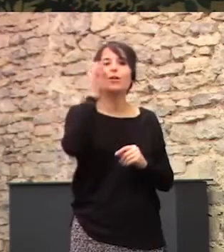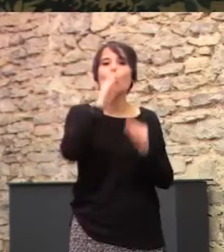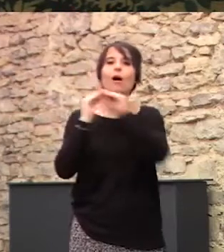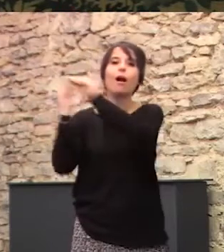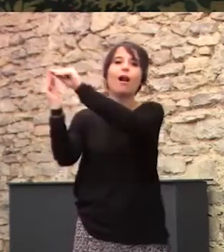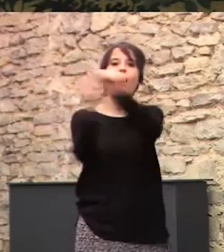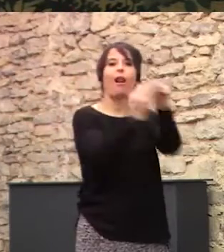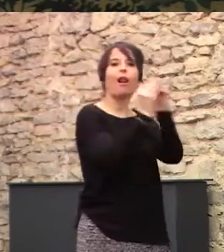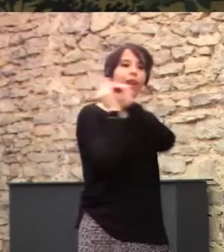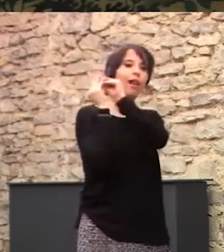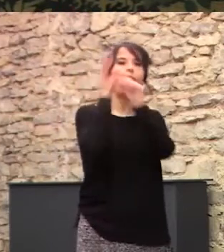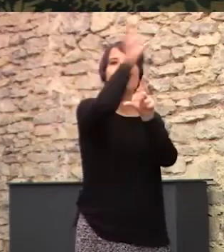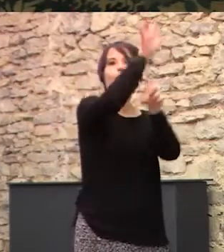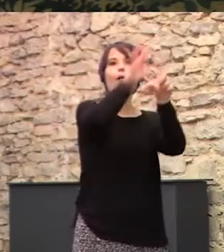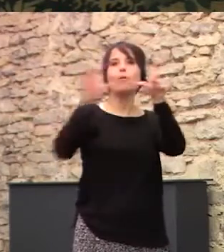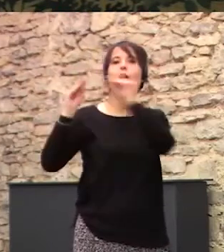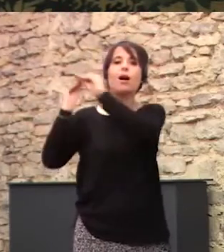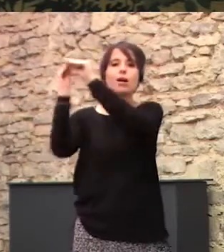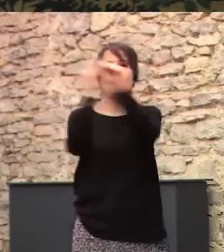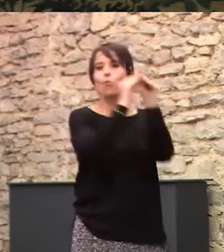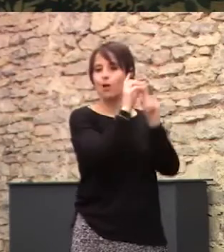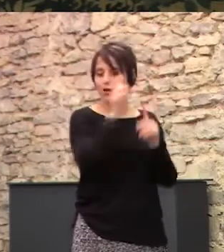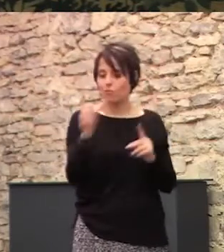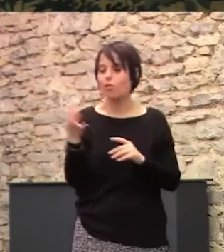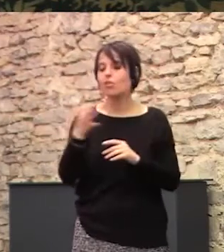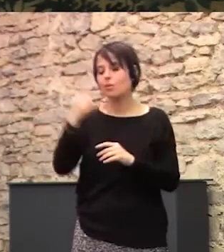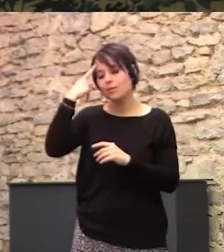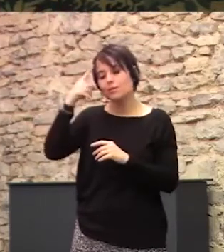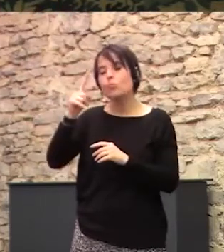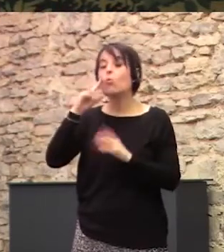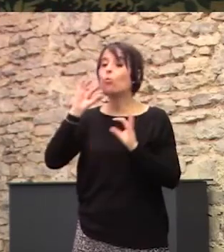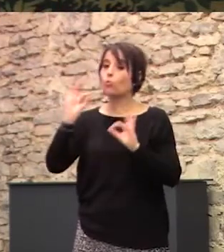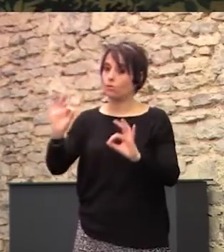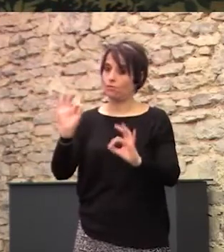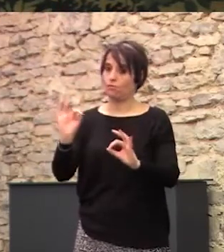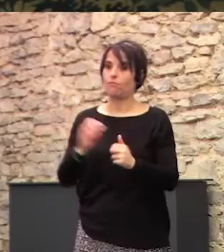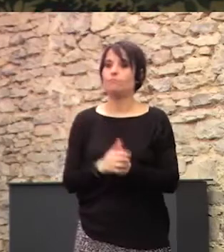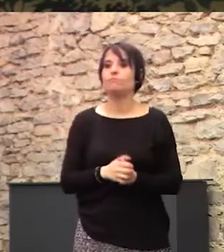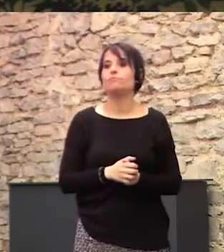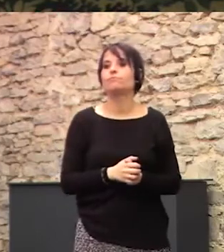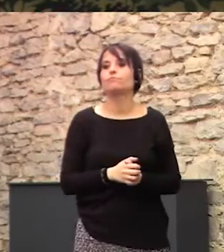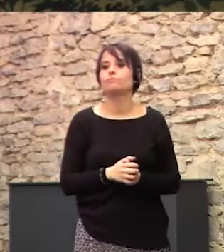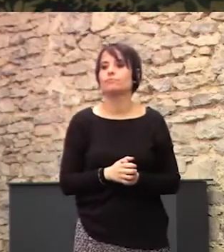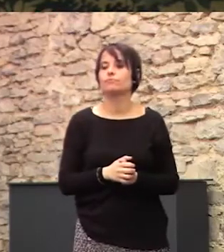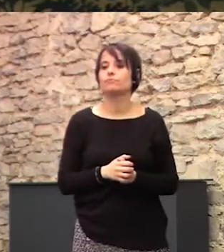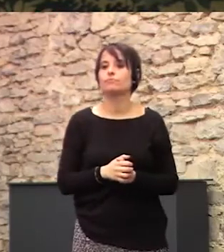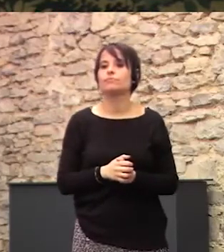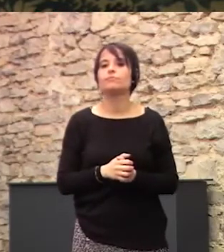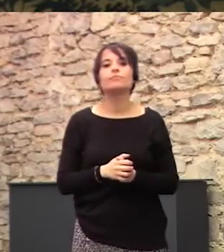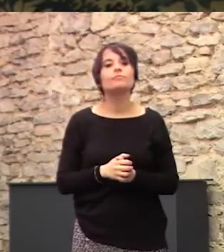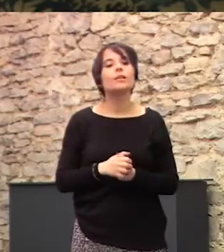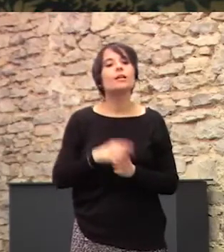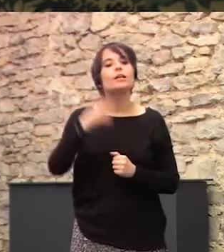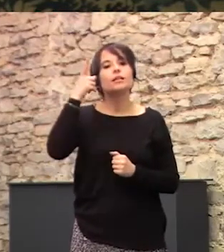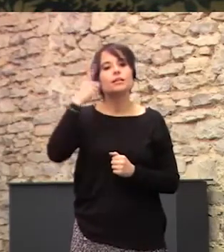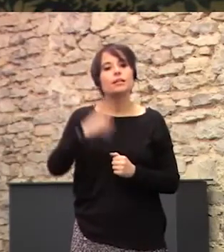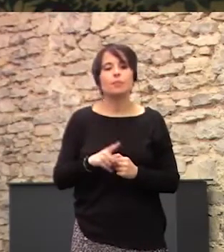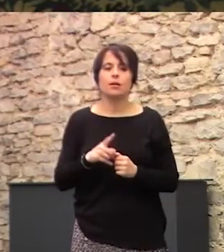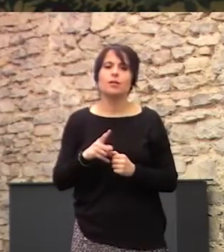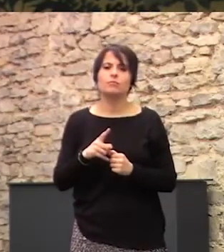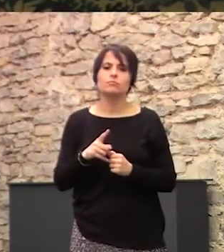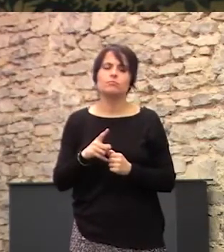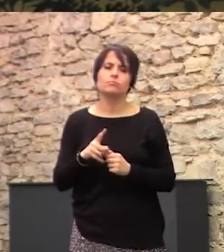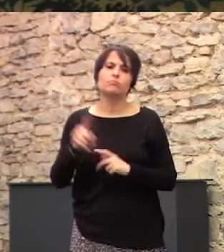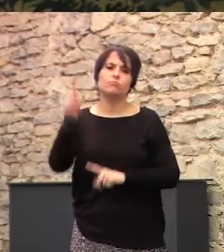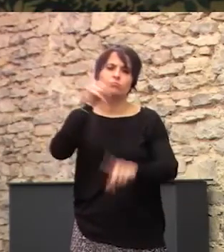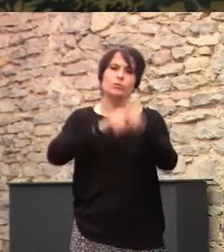en cualquier sitio de cualquier manera, ¿eh? Hay que tener mucha prudencia. Vale. Dificultades y desafíos